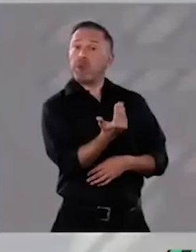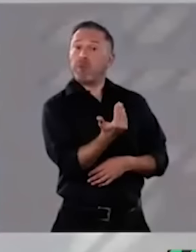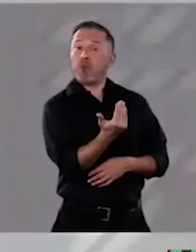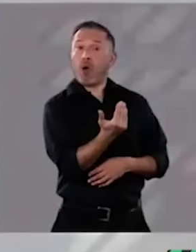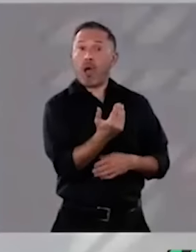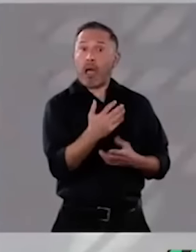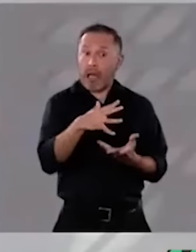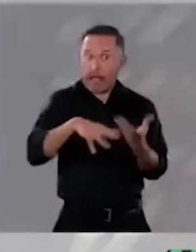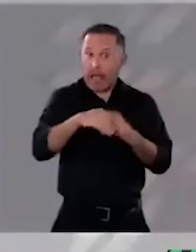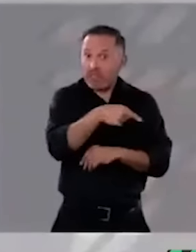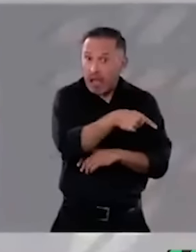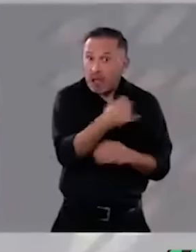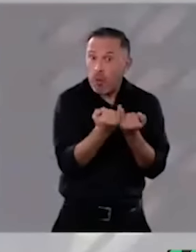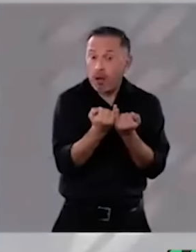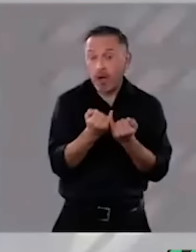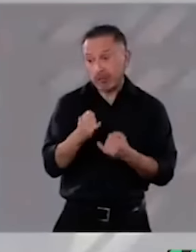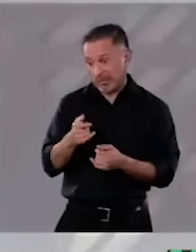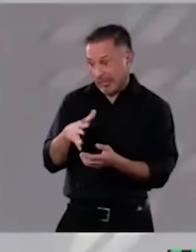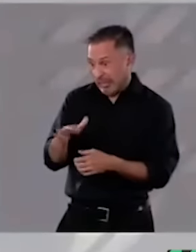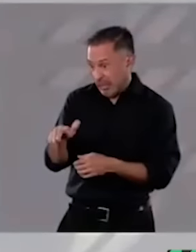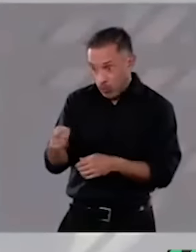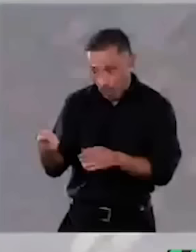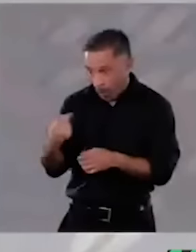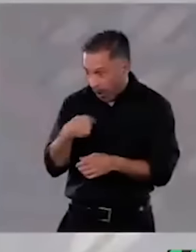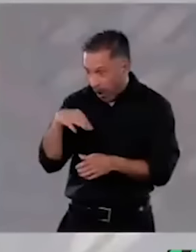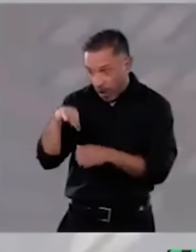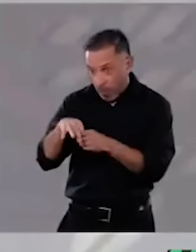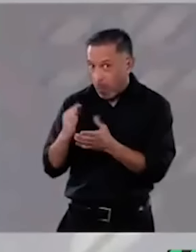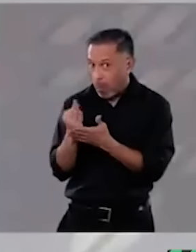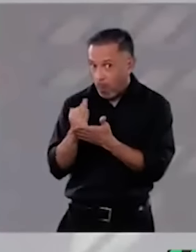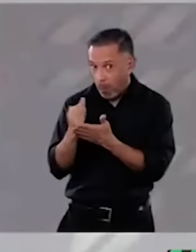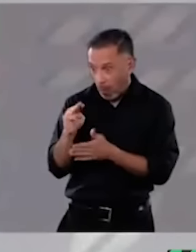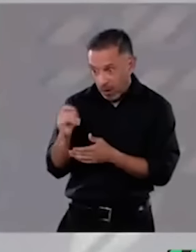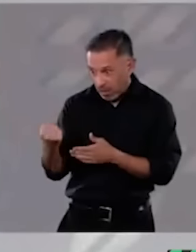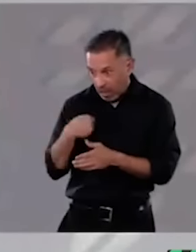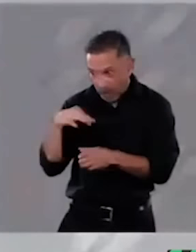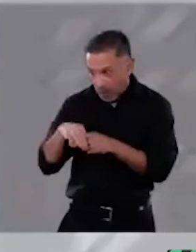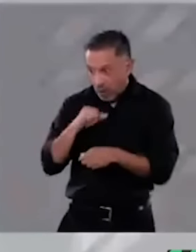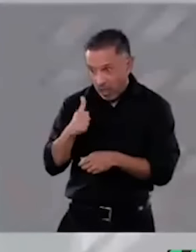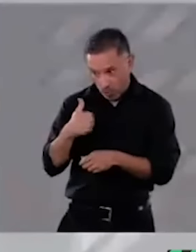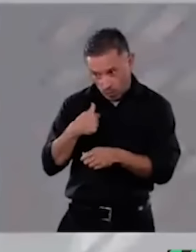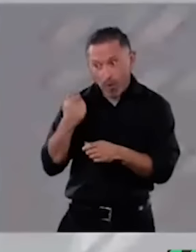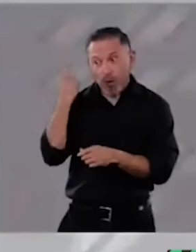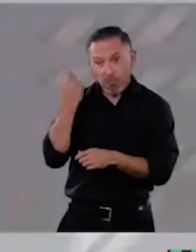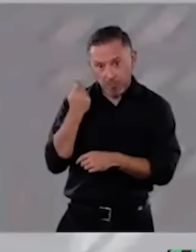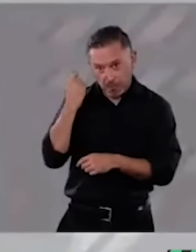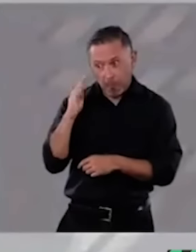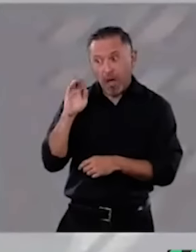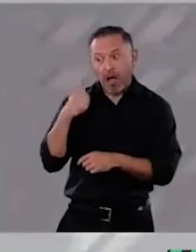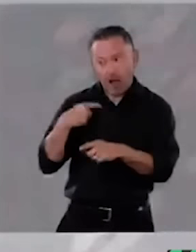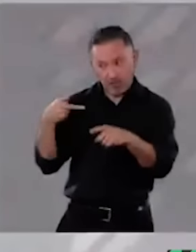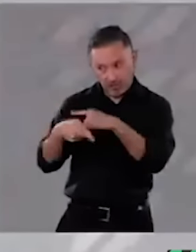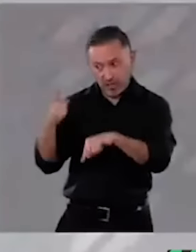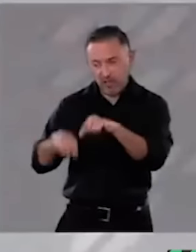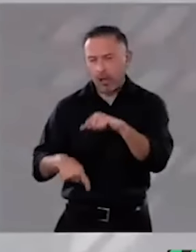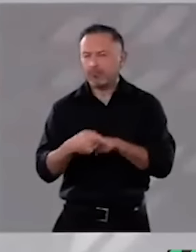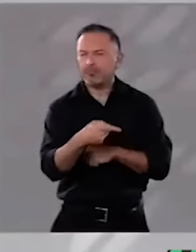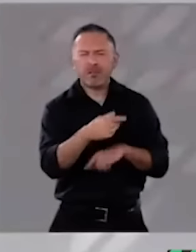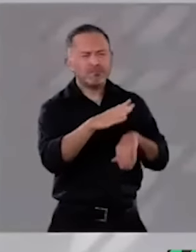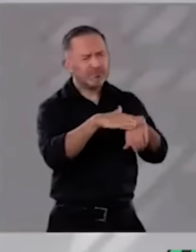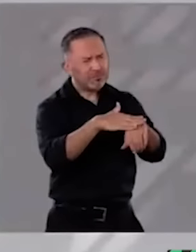Morena, le van a quitar los programas sociales. Claudia, yo te invito a que le digas a las personas que los programas